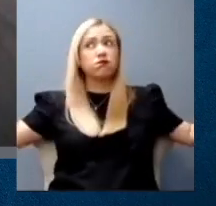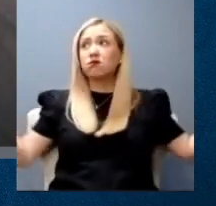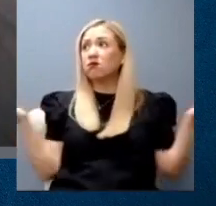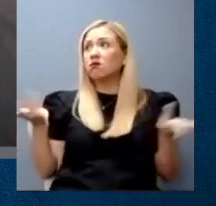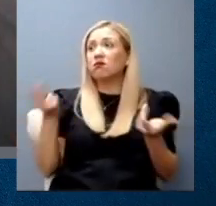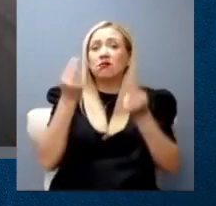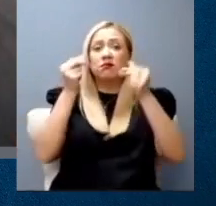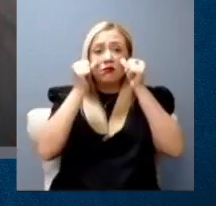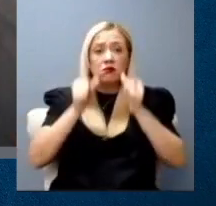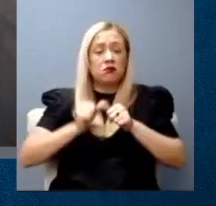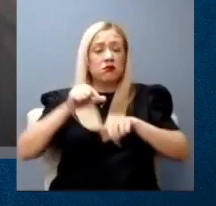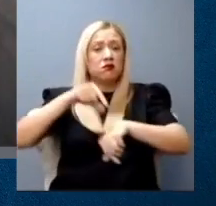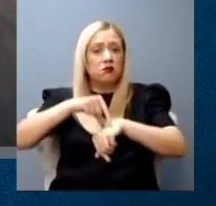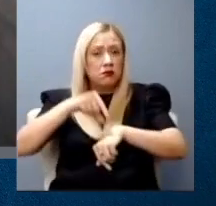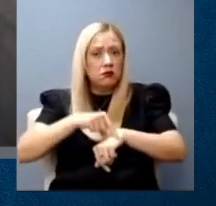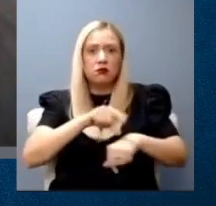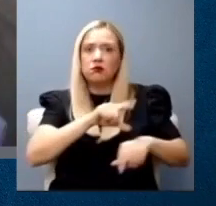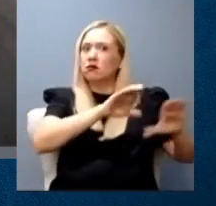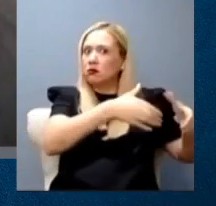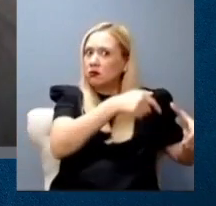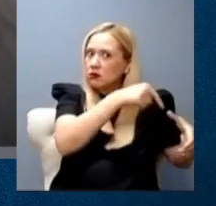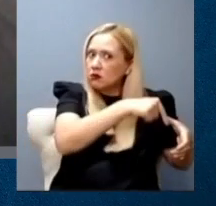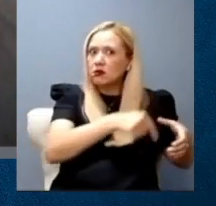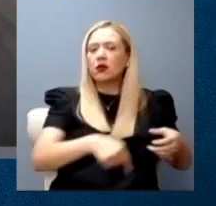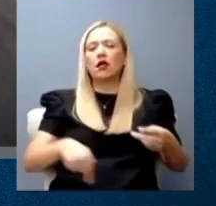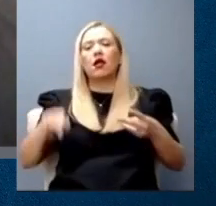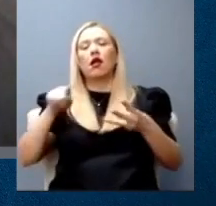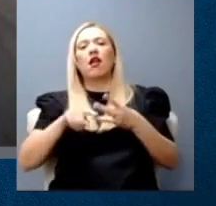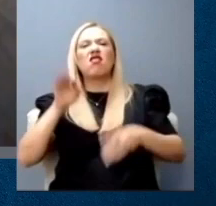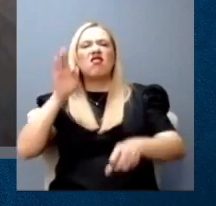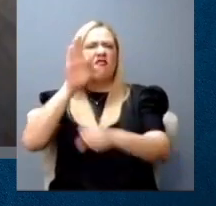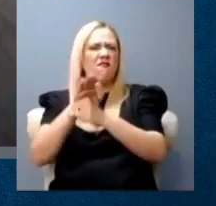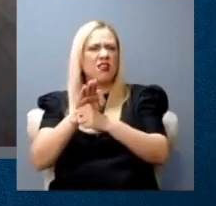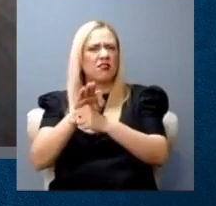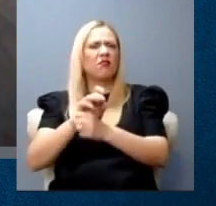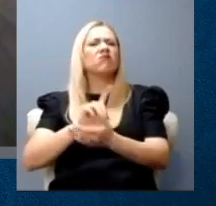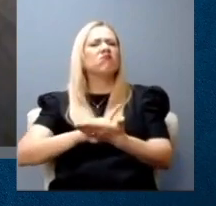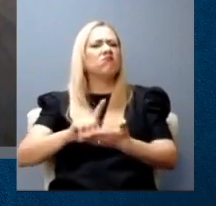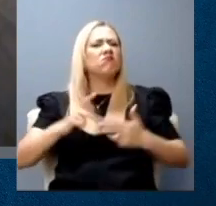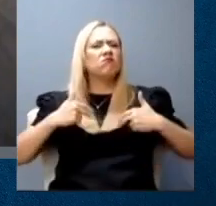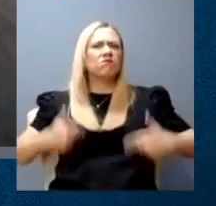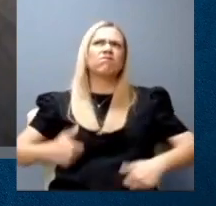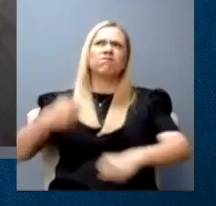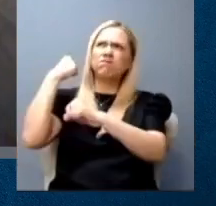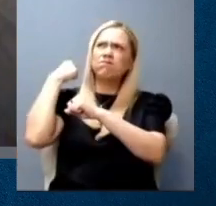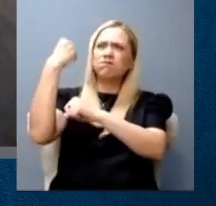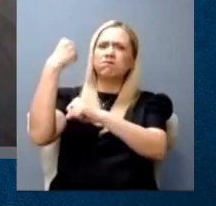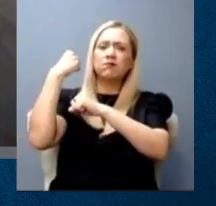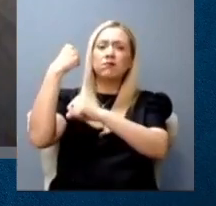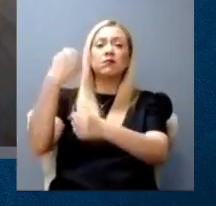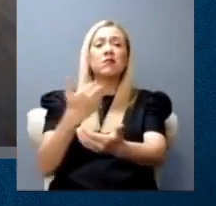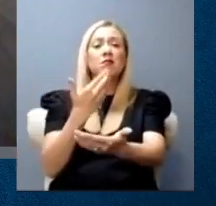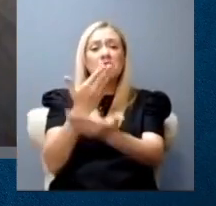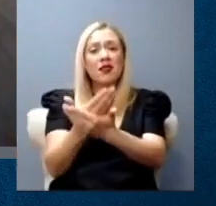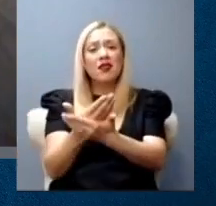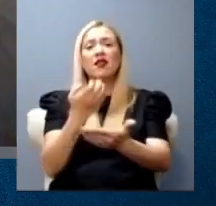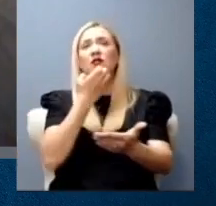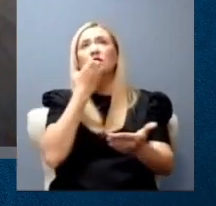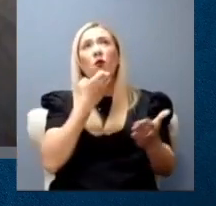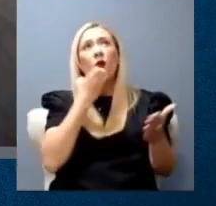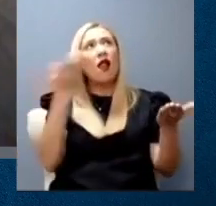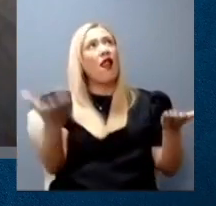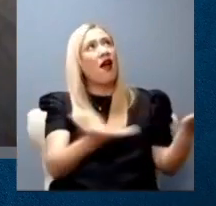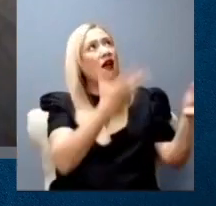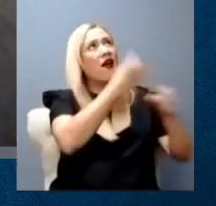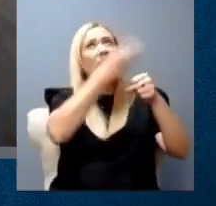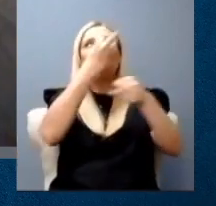salud. El defensora de derechos humanos es quien pide mejoras en una escuela